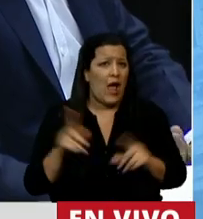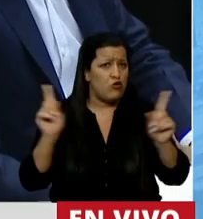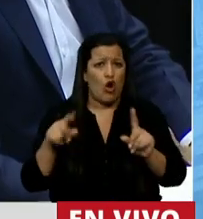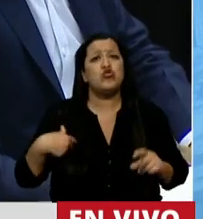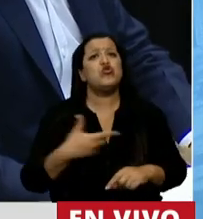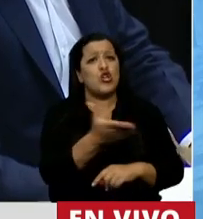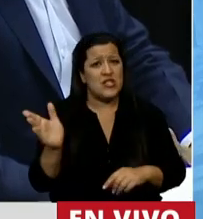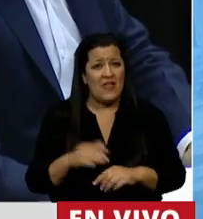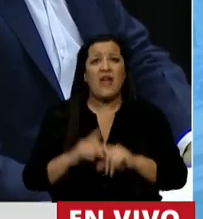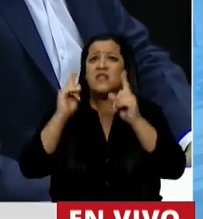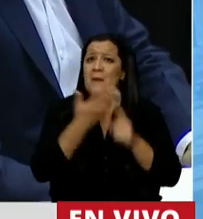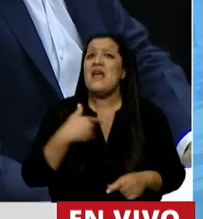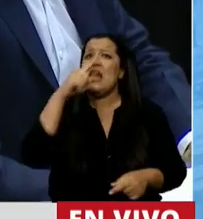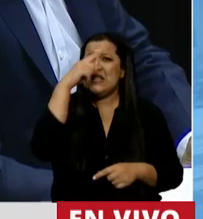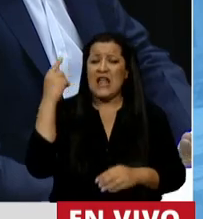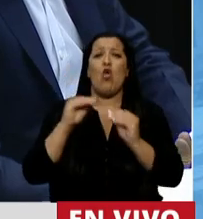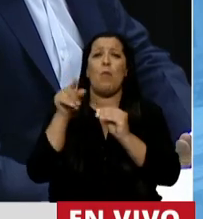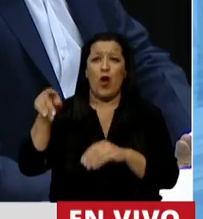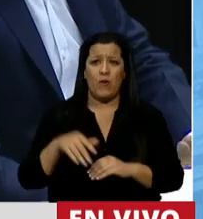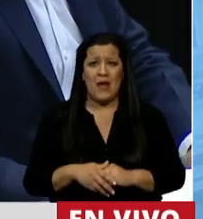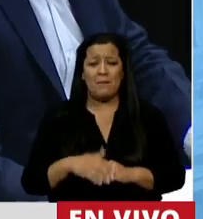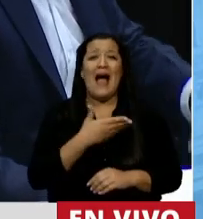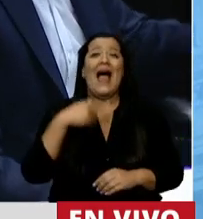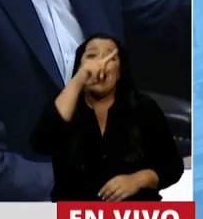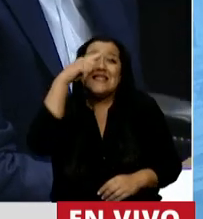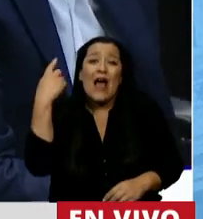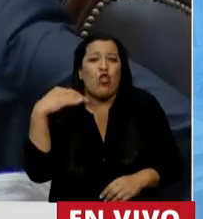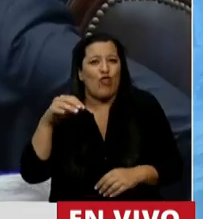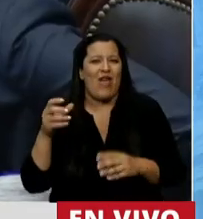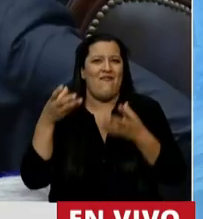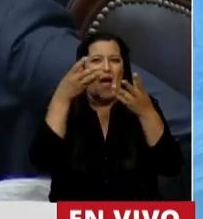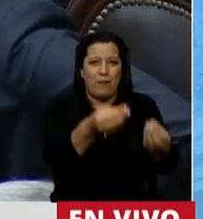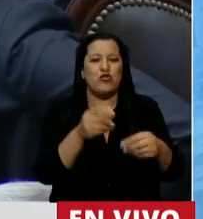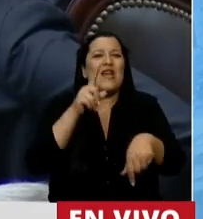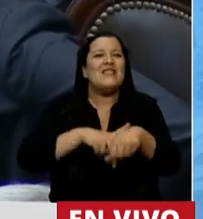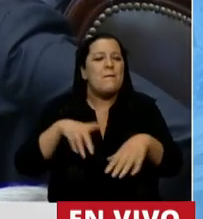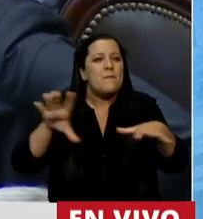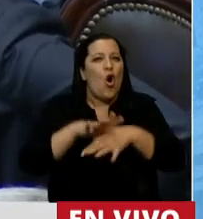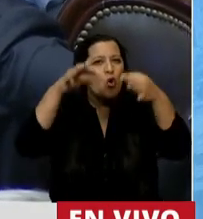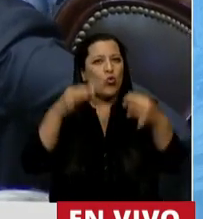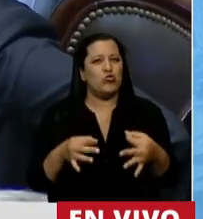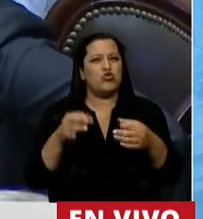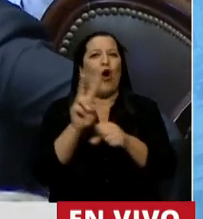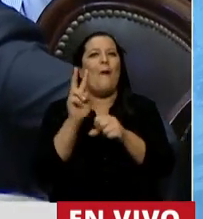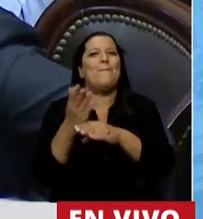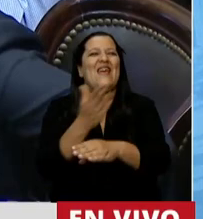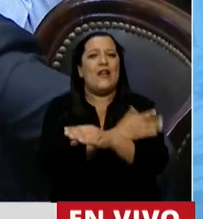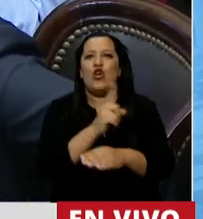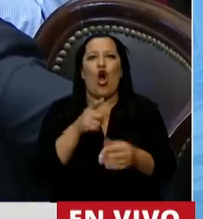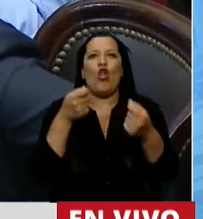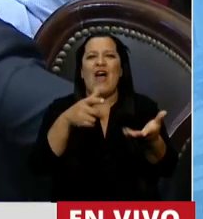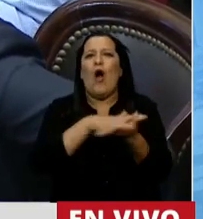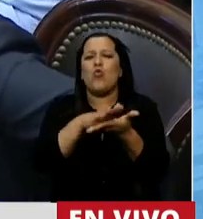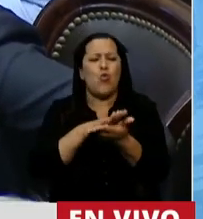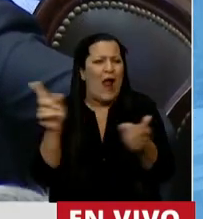es un problema del Estado. Que el Estado debió llegar a tiempo, prevenir, no curar, prevenir para